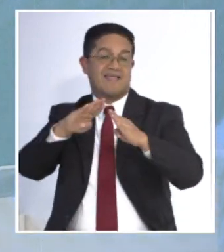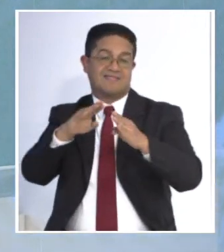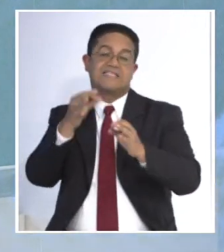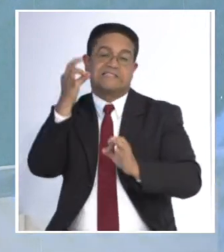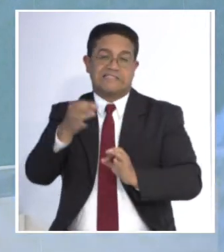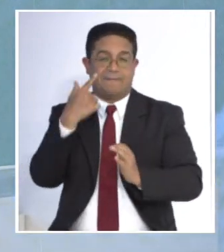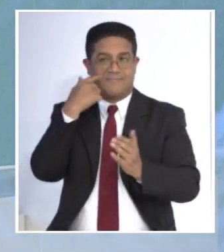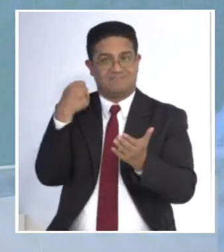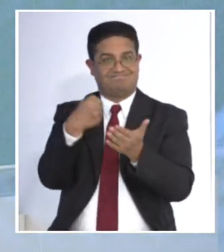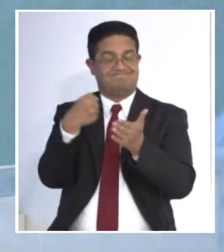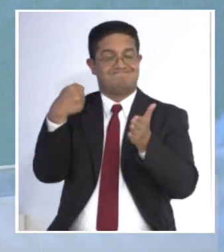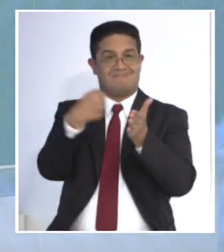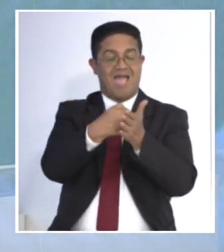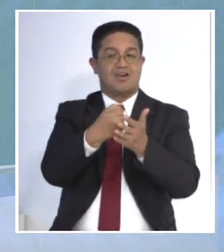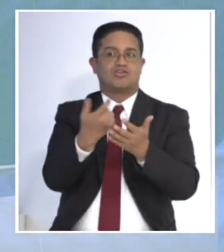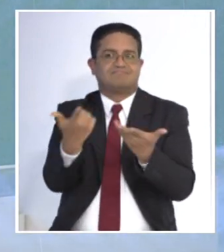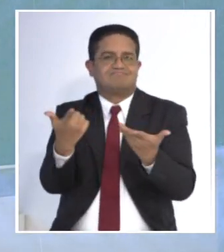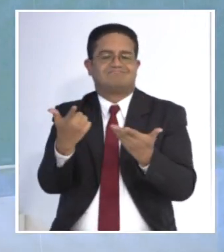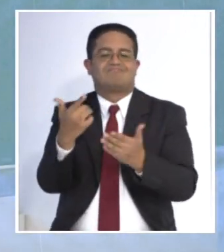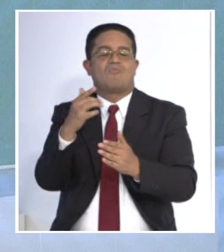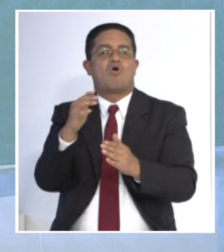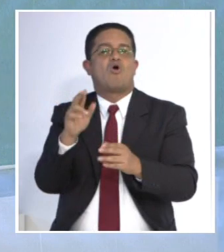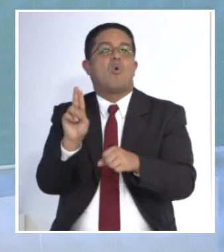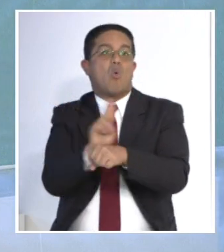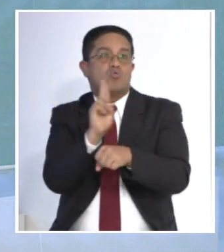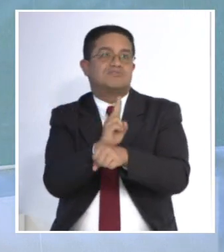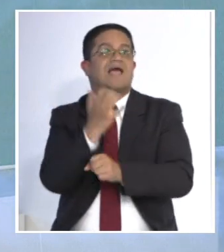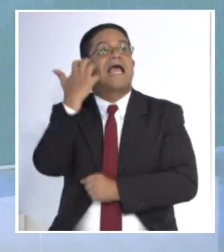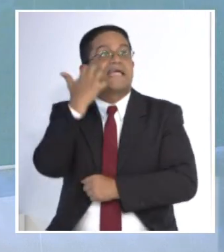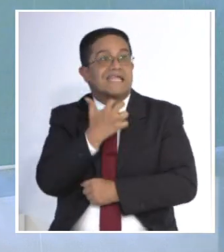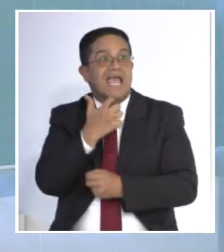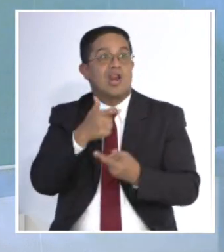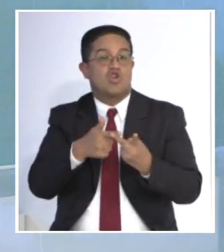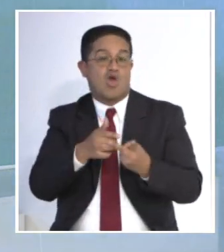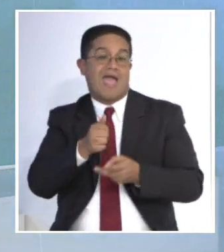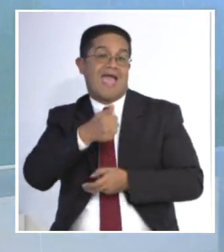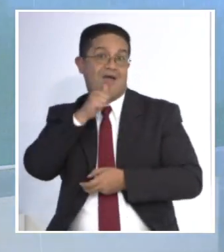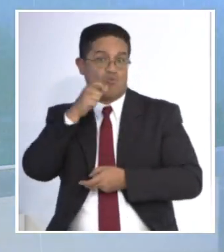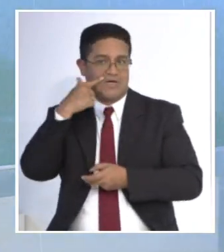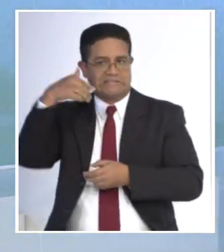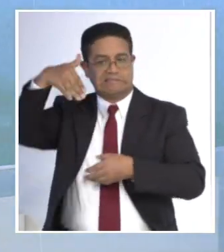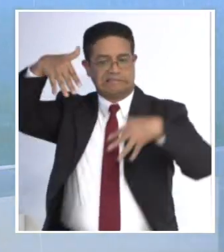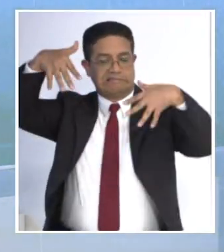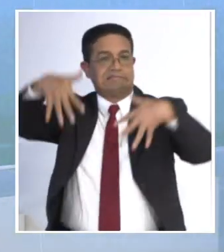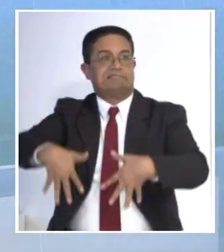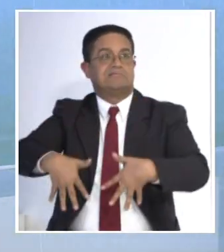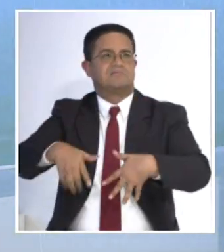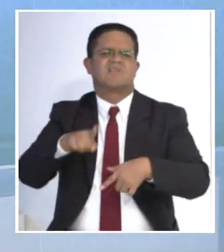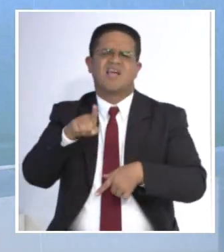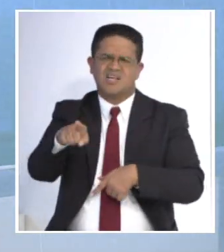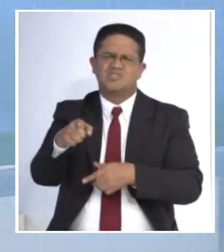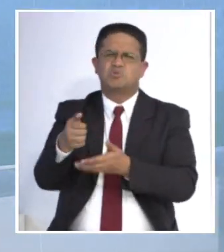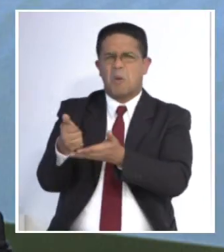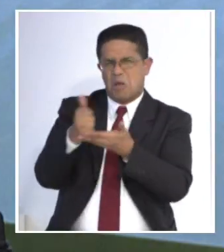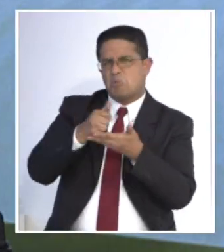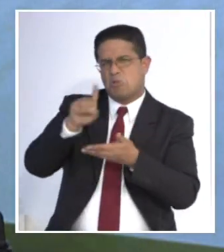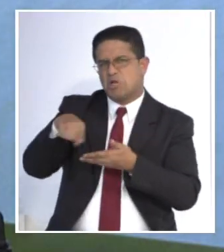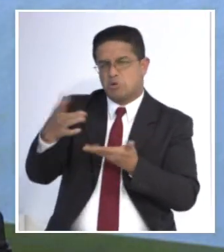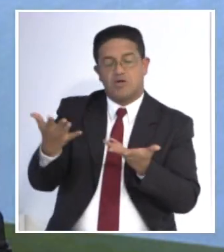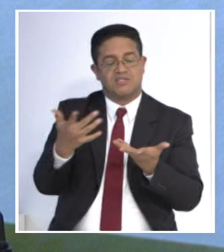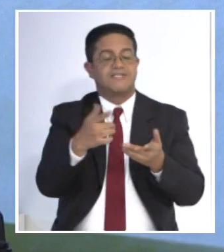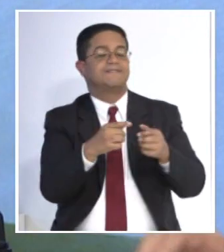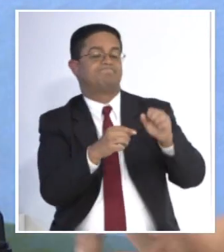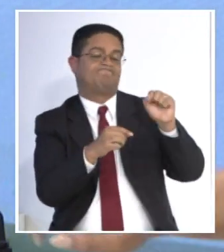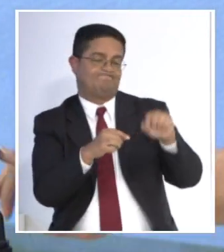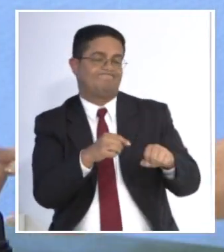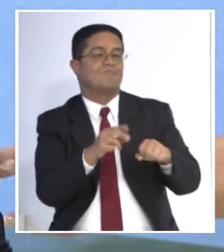constantemente, utilizan mucho hielo y agua justamente por las lesiones que se generan. Claro. ¿Esto realmente es bueno? ¿Hace algo? Bueno,